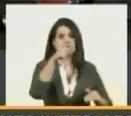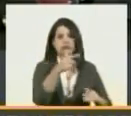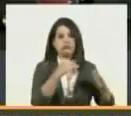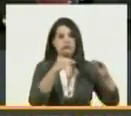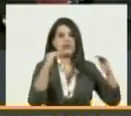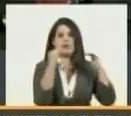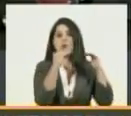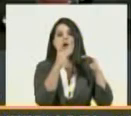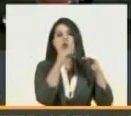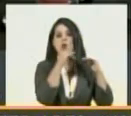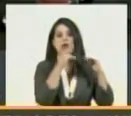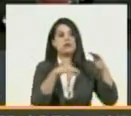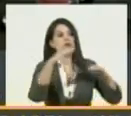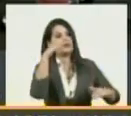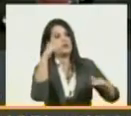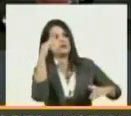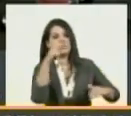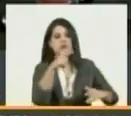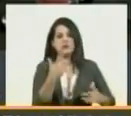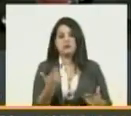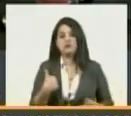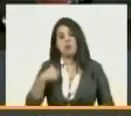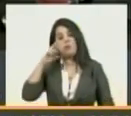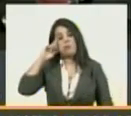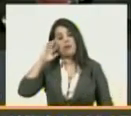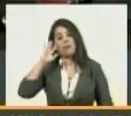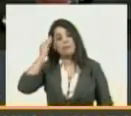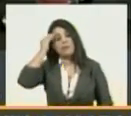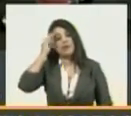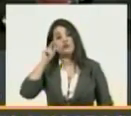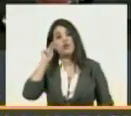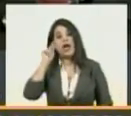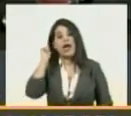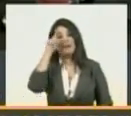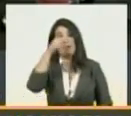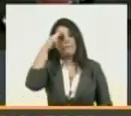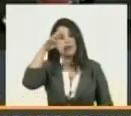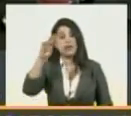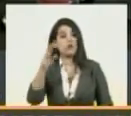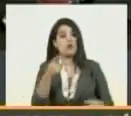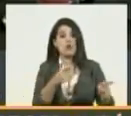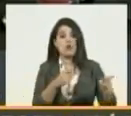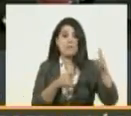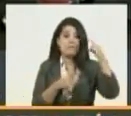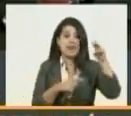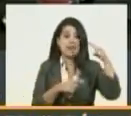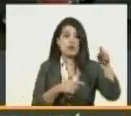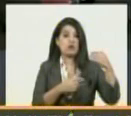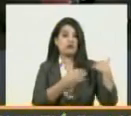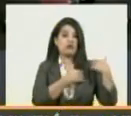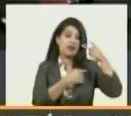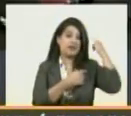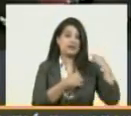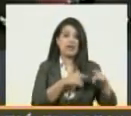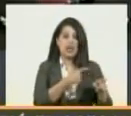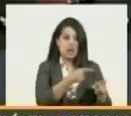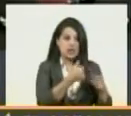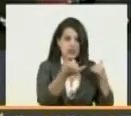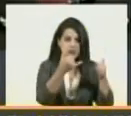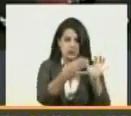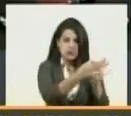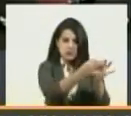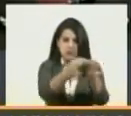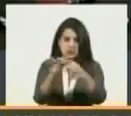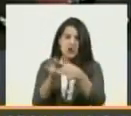Y yo espero en Cancún al canciller de México, articulador también de este plan,